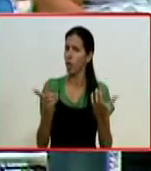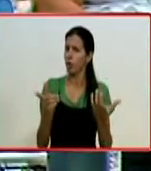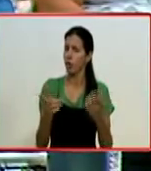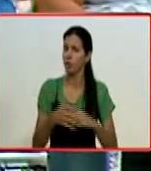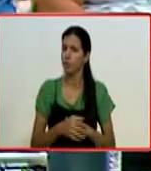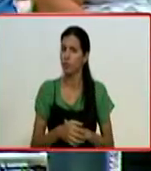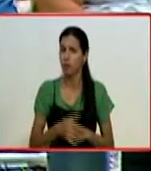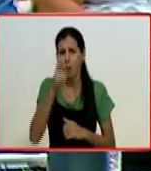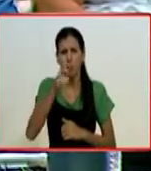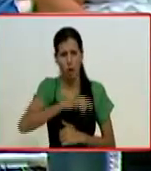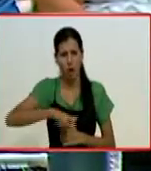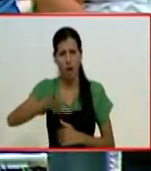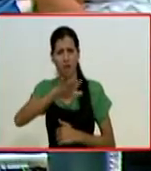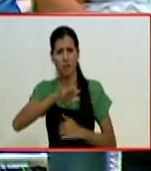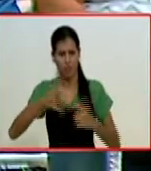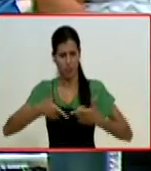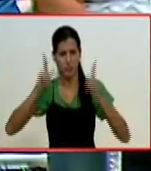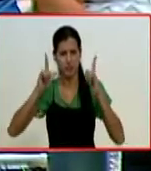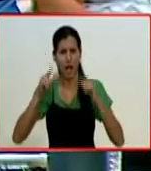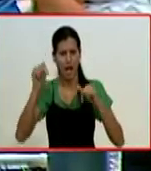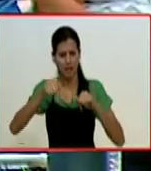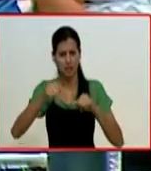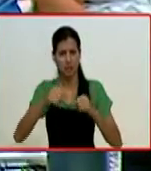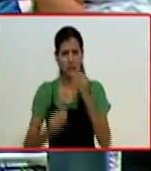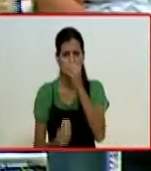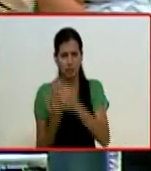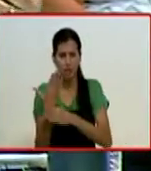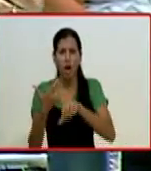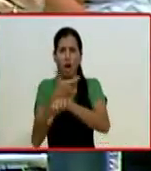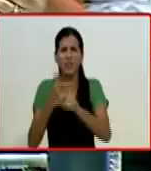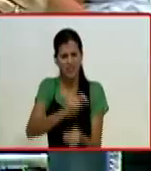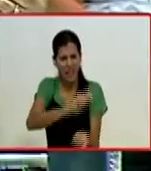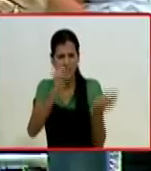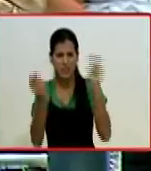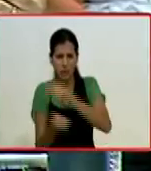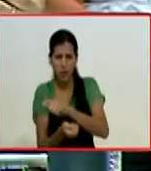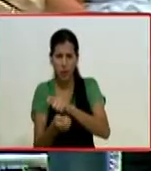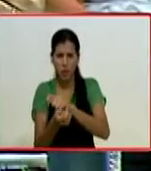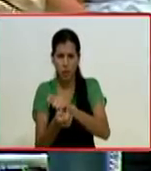¿Nuestro pueblo permitiría que se instale un gobierno de transición